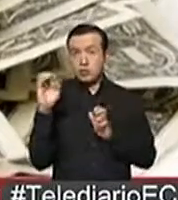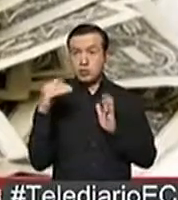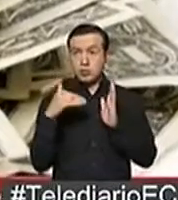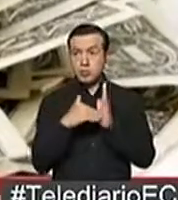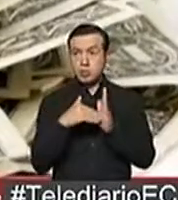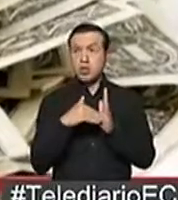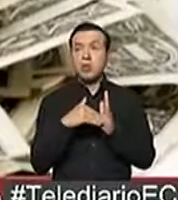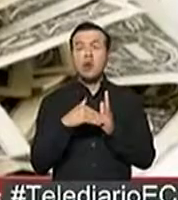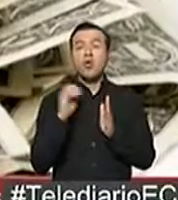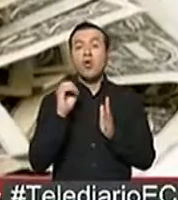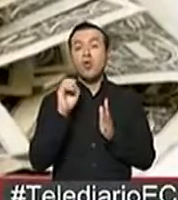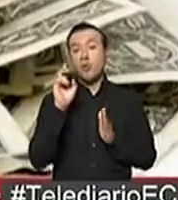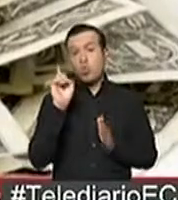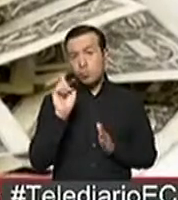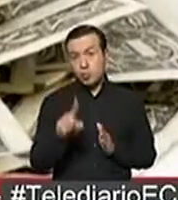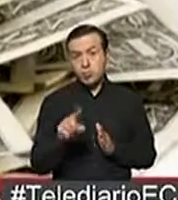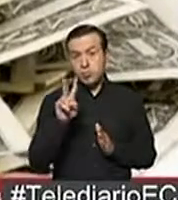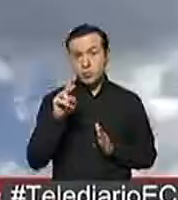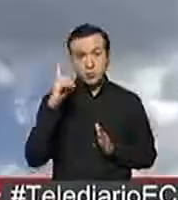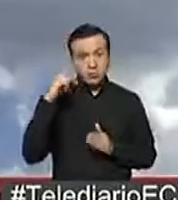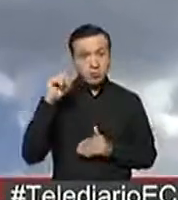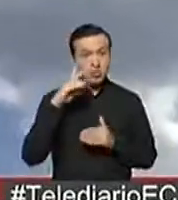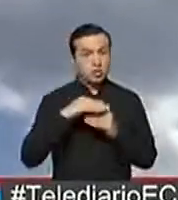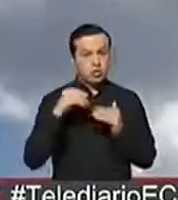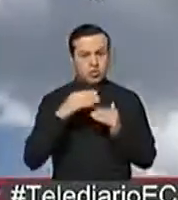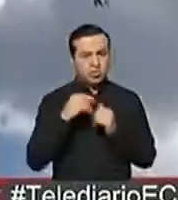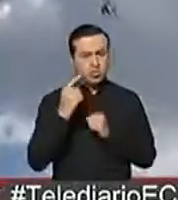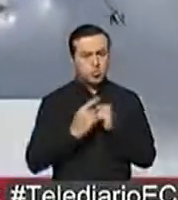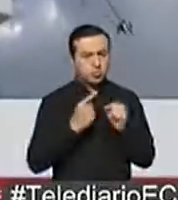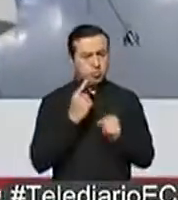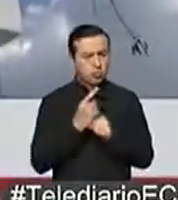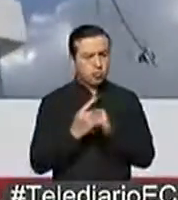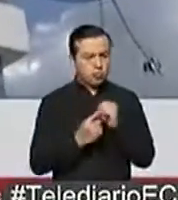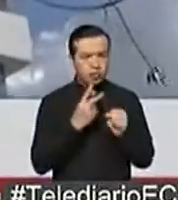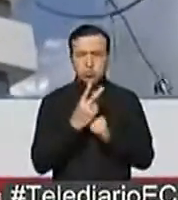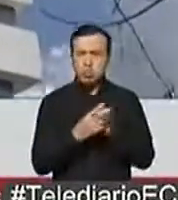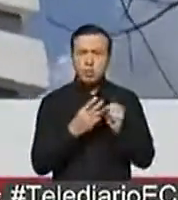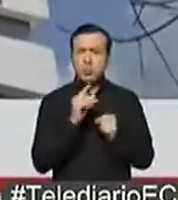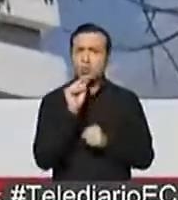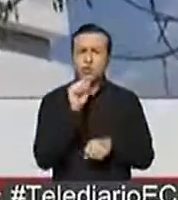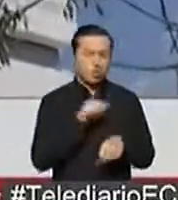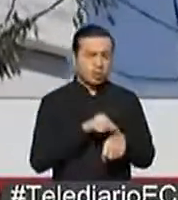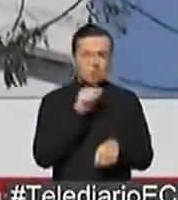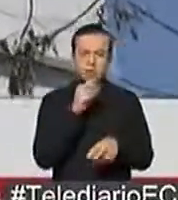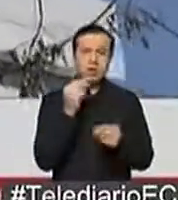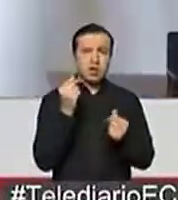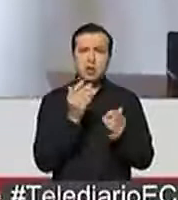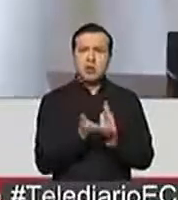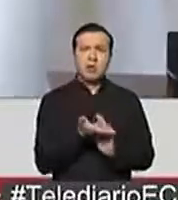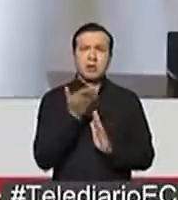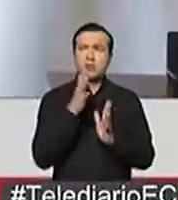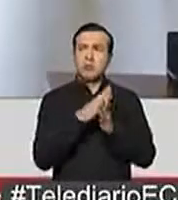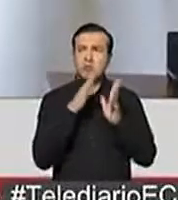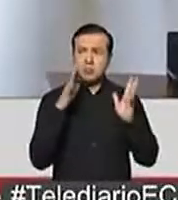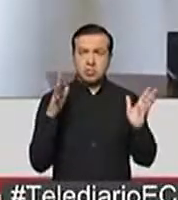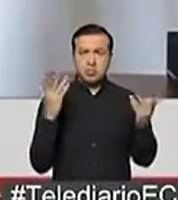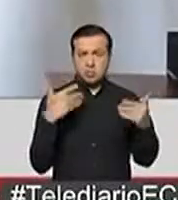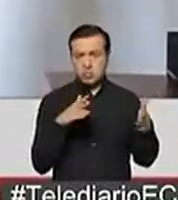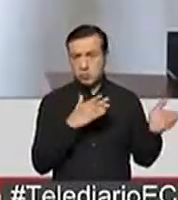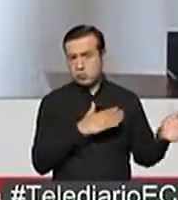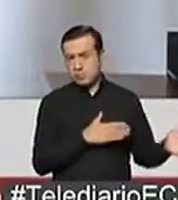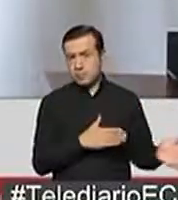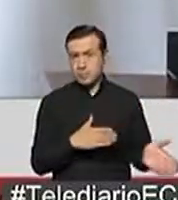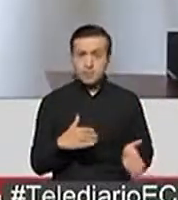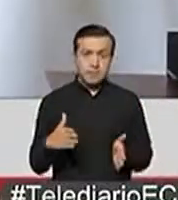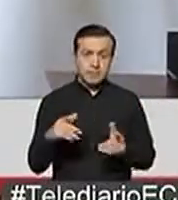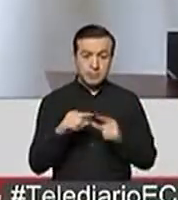hasta $1.2 millones a pocos años de que los jueces ingresaron a la institución. Tenemos ya instalada